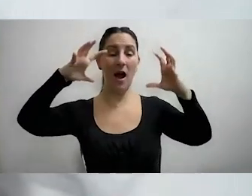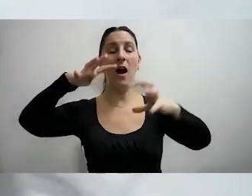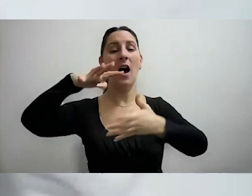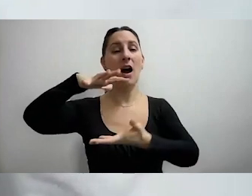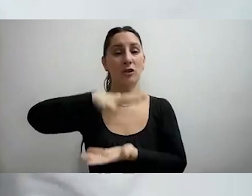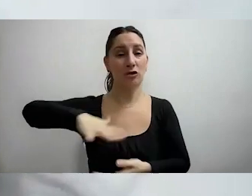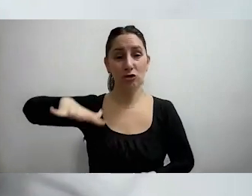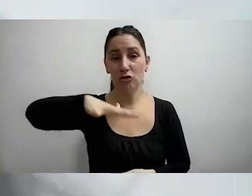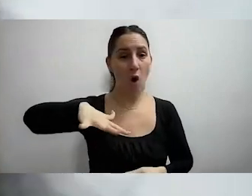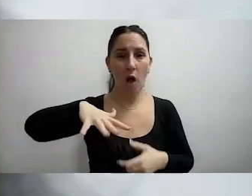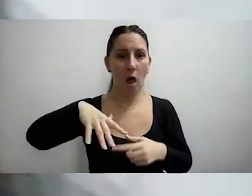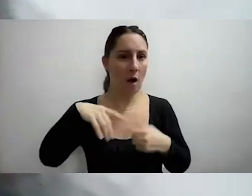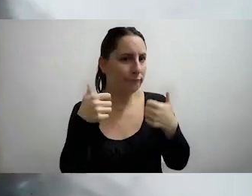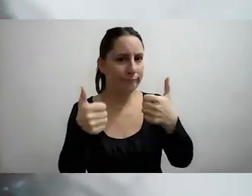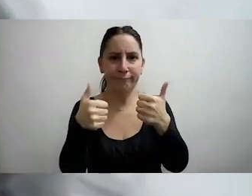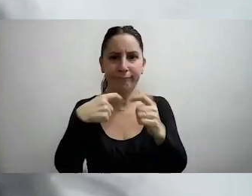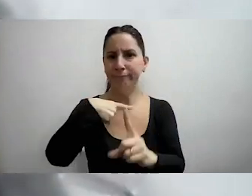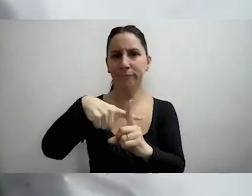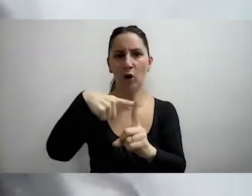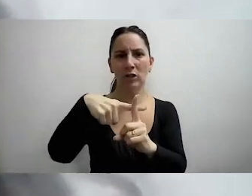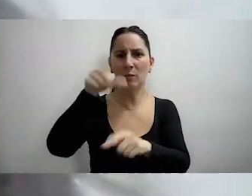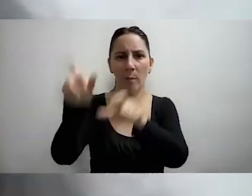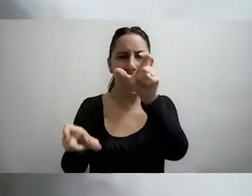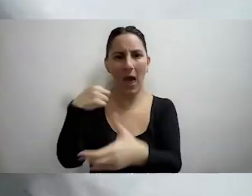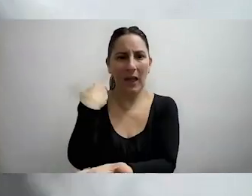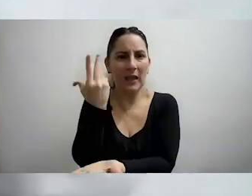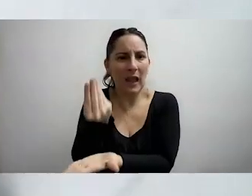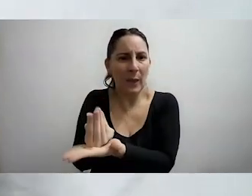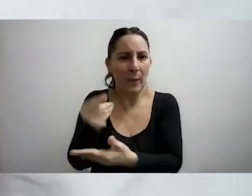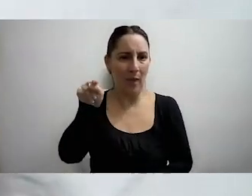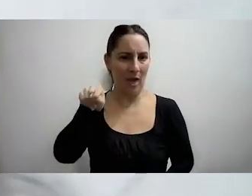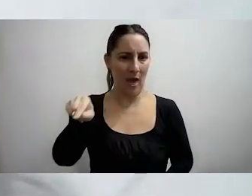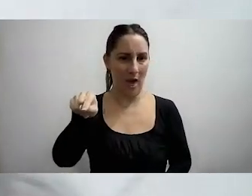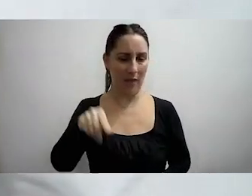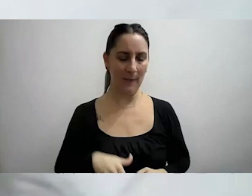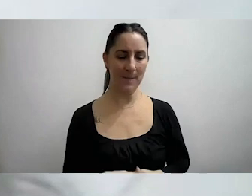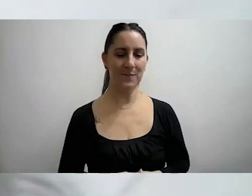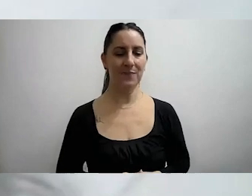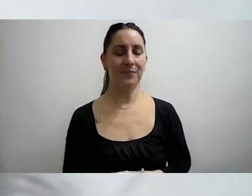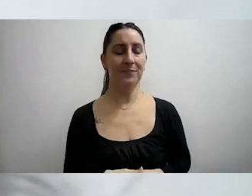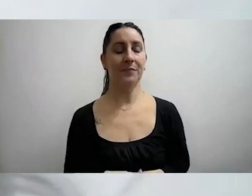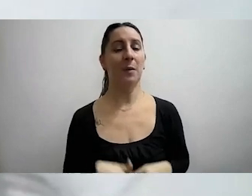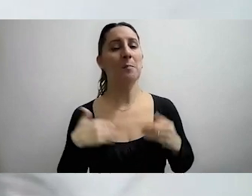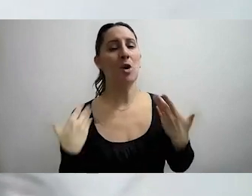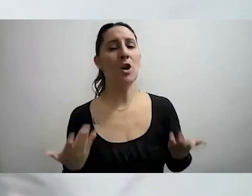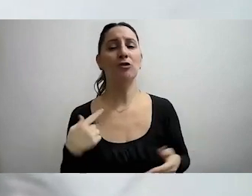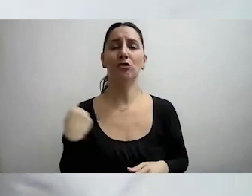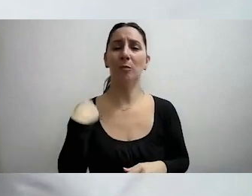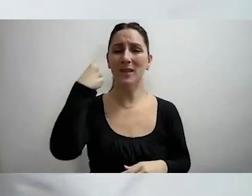bendecido por toda la comunidad local. Por lo tanto, no creamos que porque